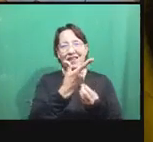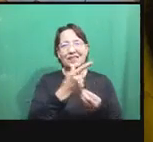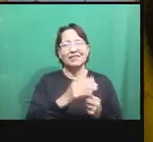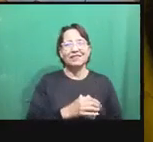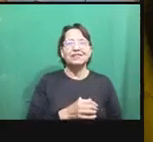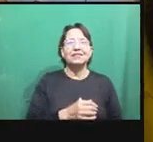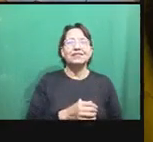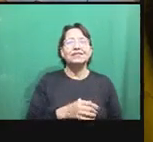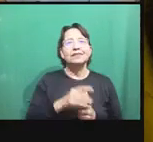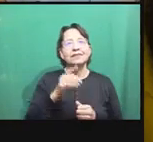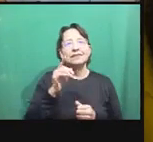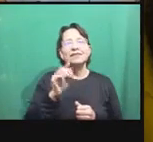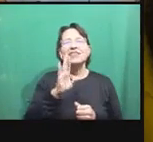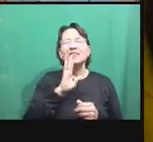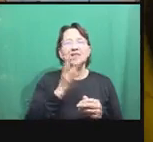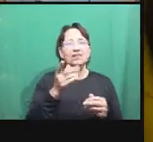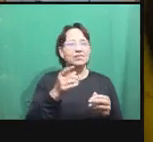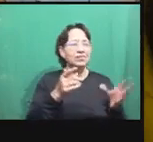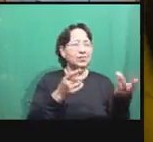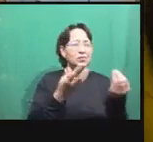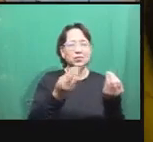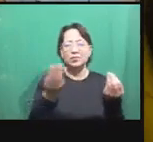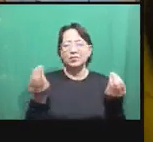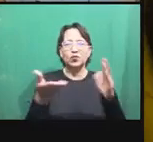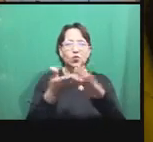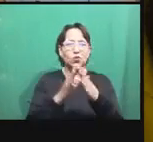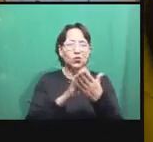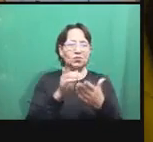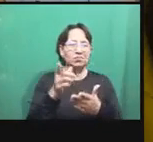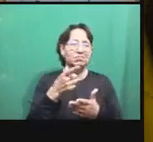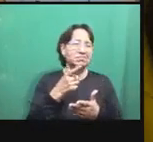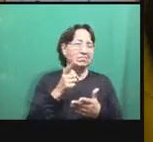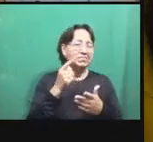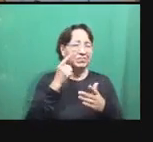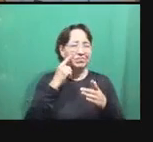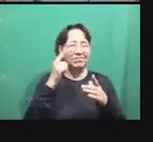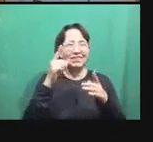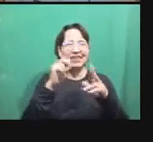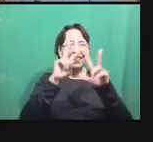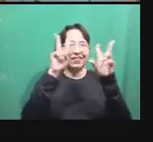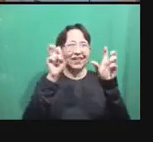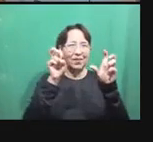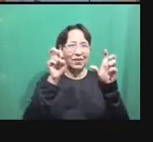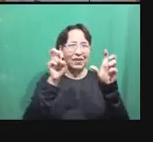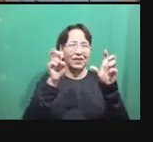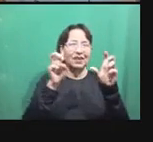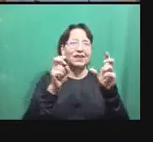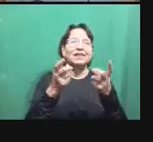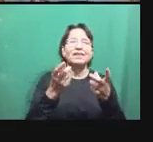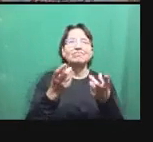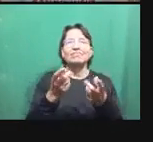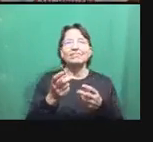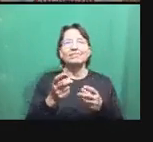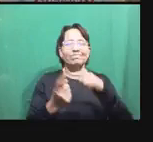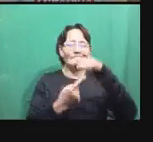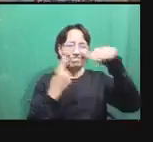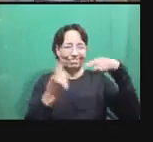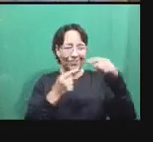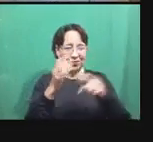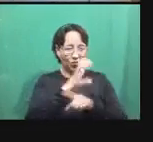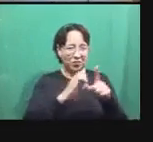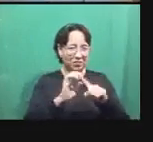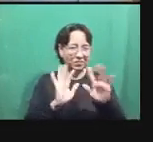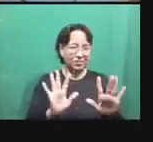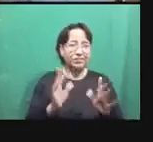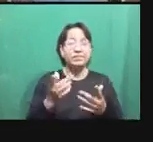especialmente a mano de estas comunidades que le apuestan al turismo cultural. Entendemos el patrimonio cultural como